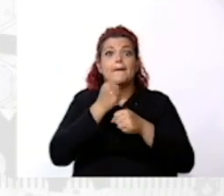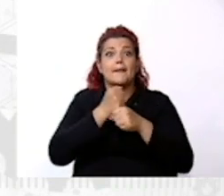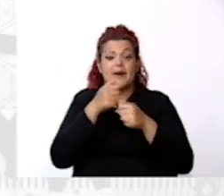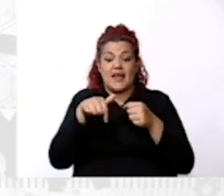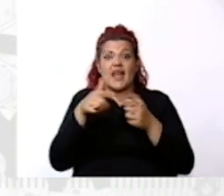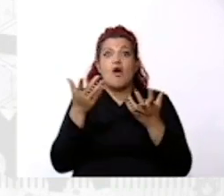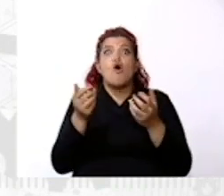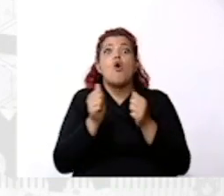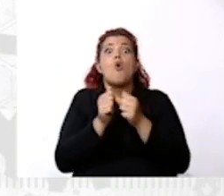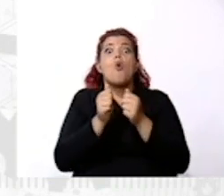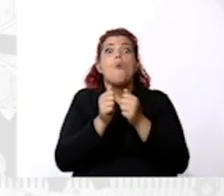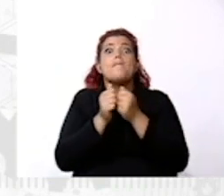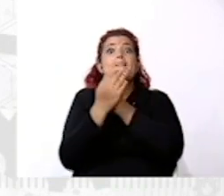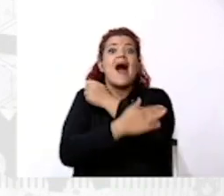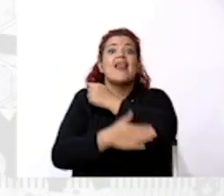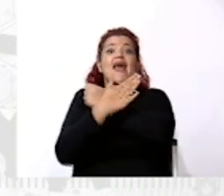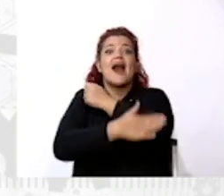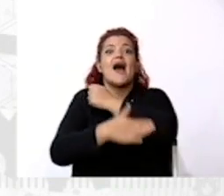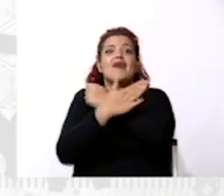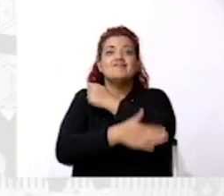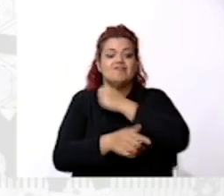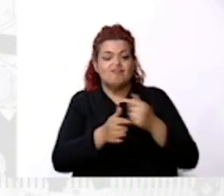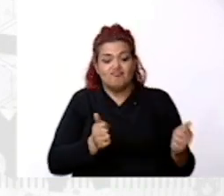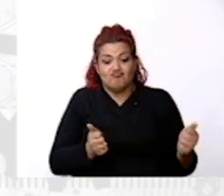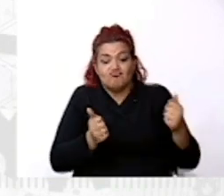con madera. ¿Saben cómo se llama?